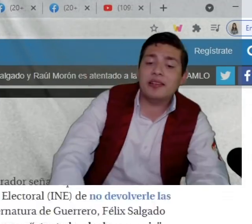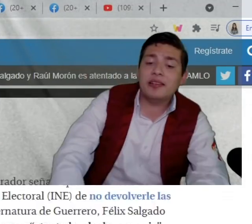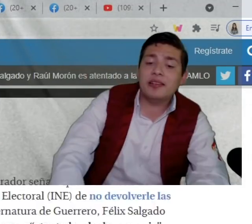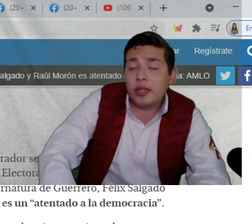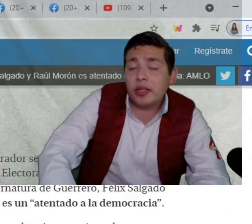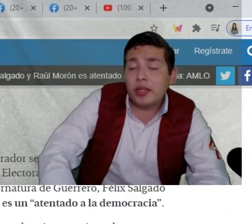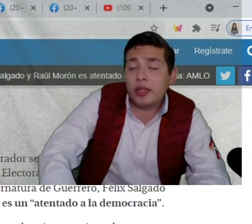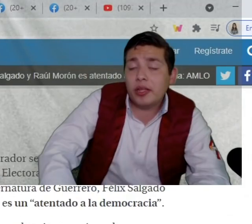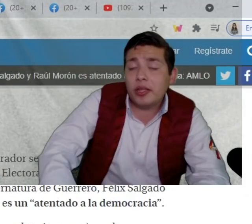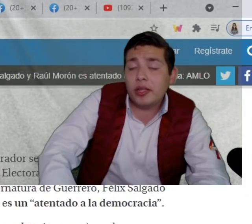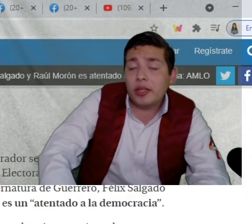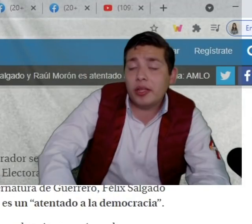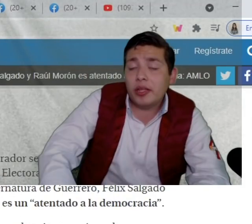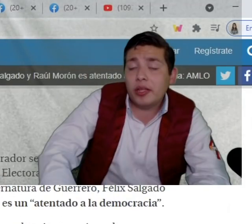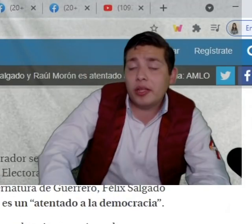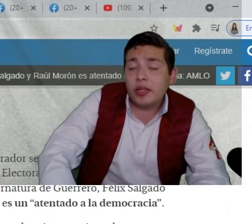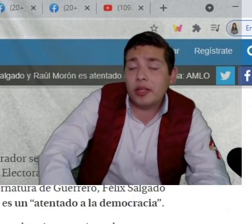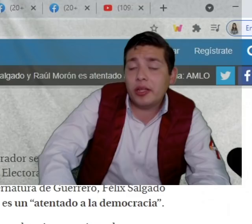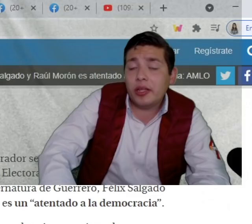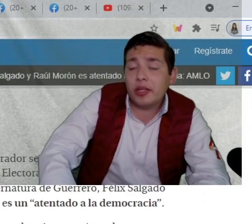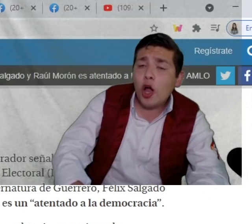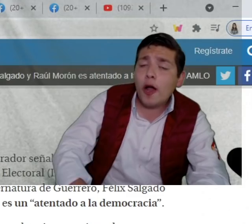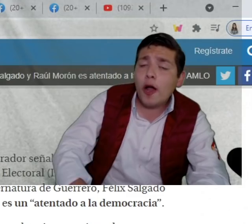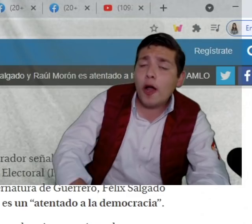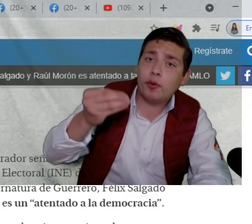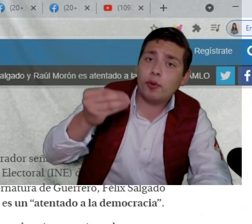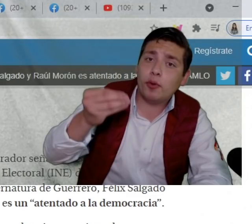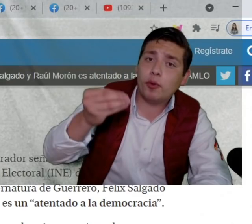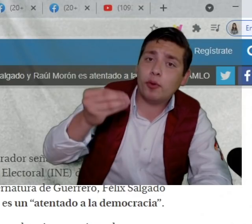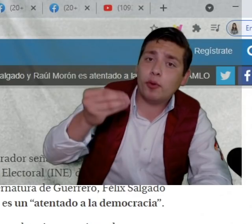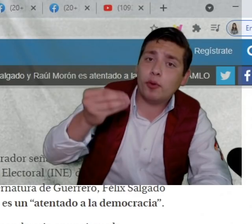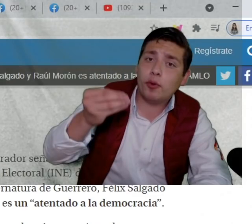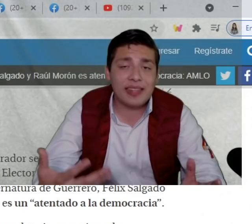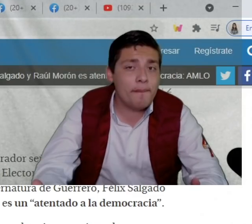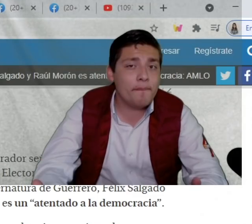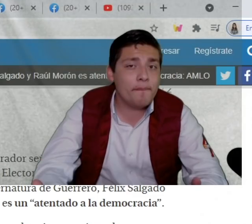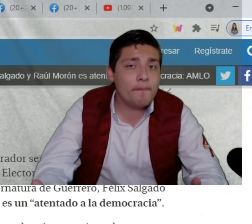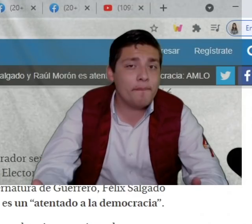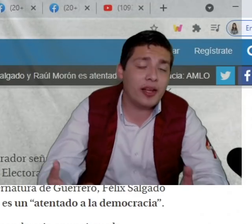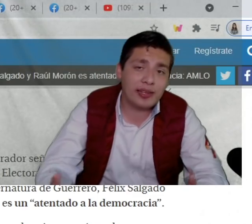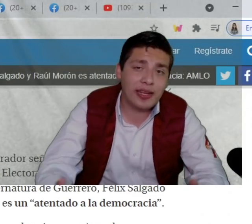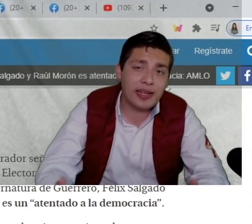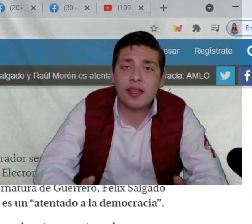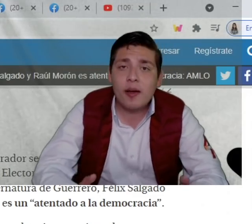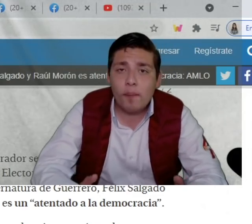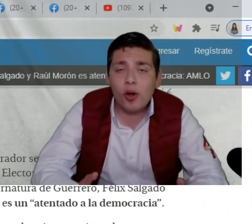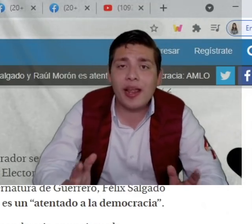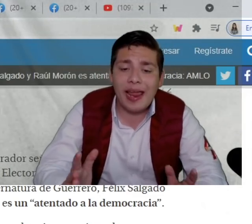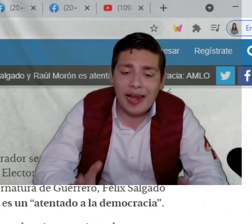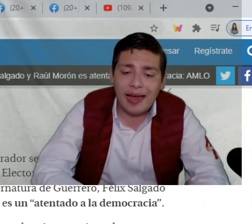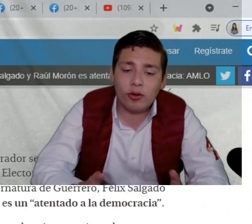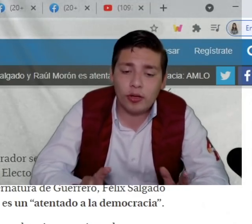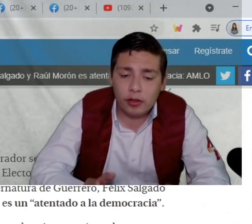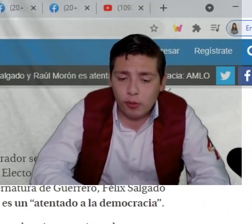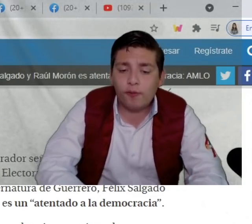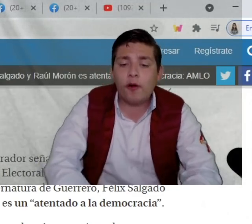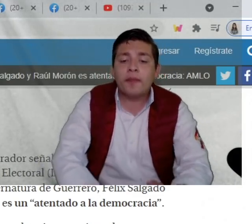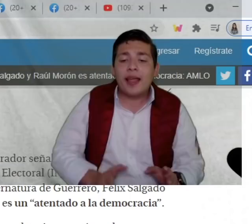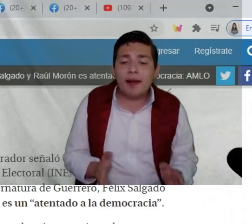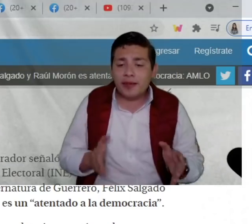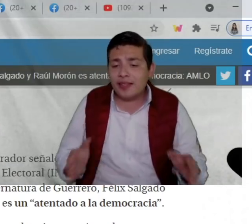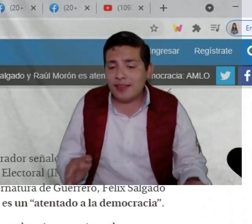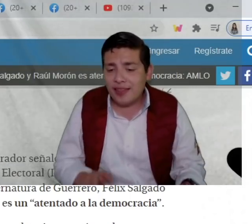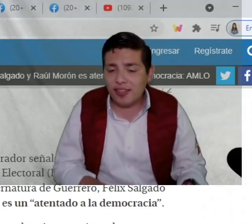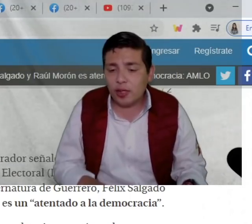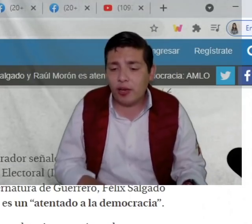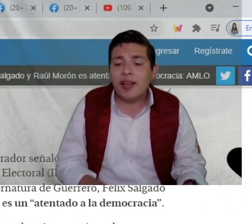del Instituto Nacional Electoral son omnipotentes y se están pasando las reglas por el arco del triunfo.